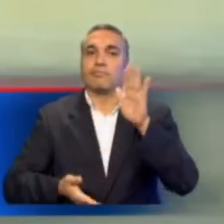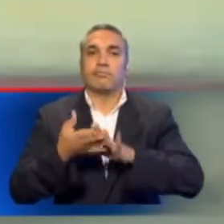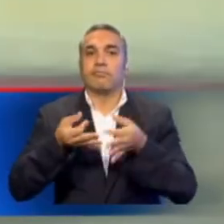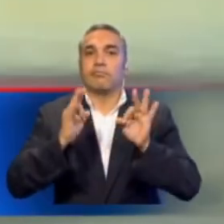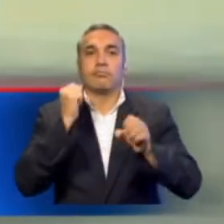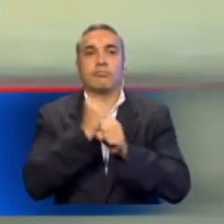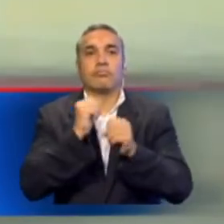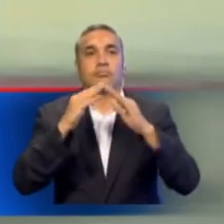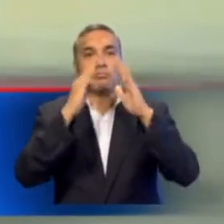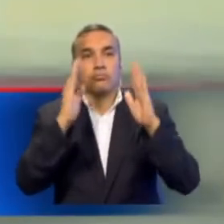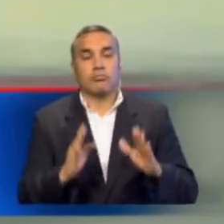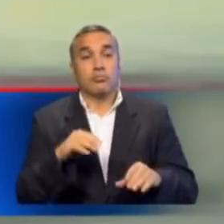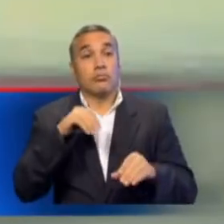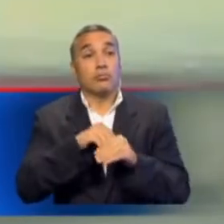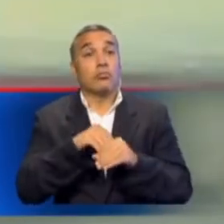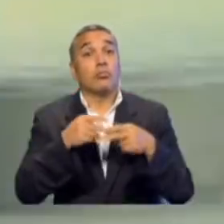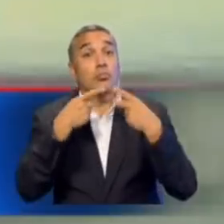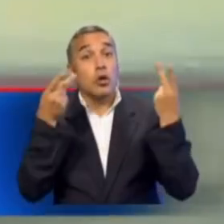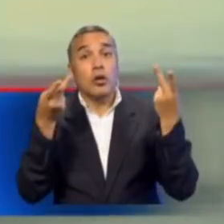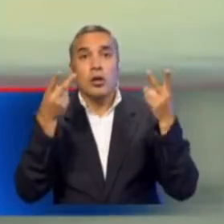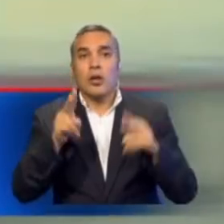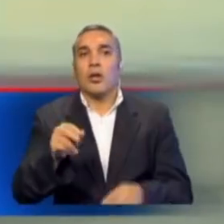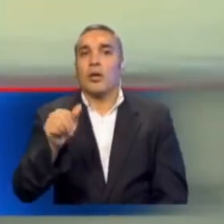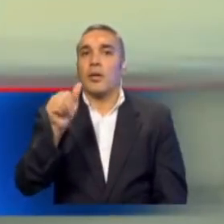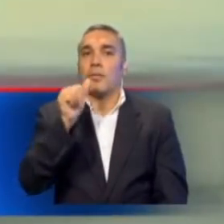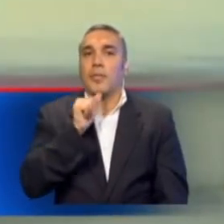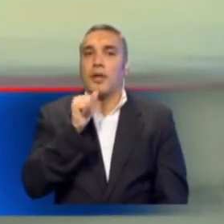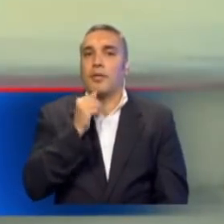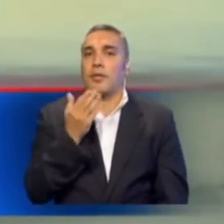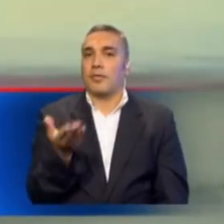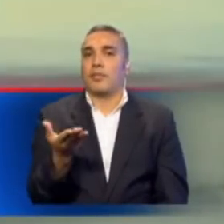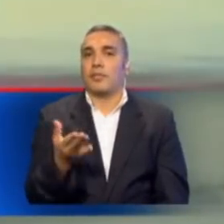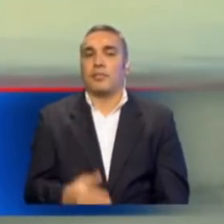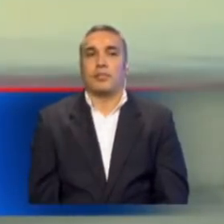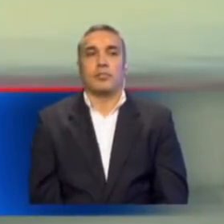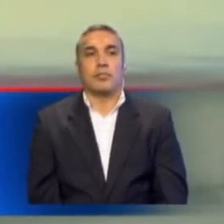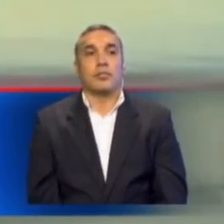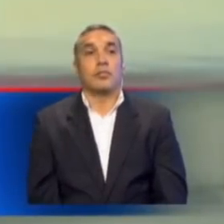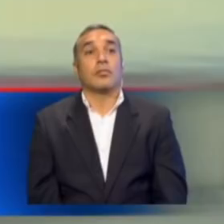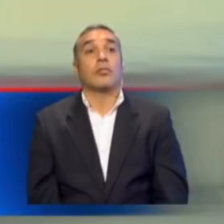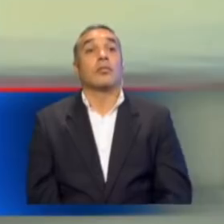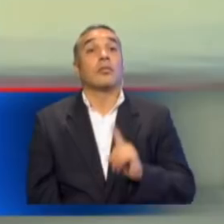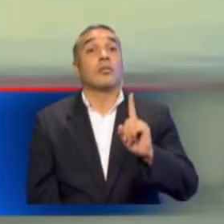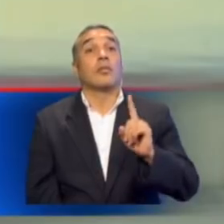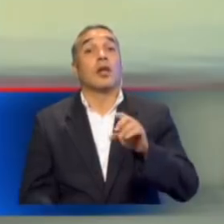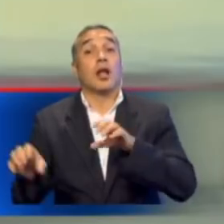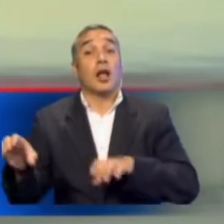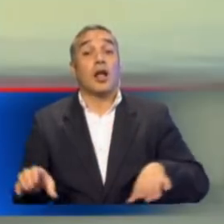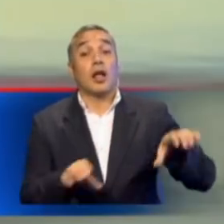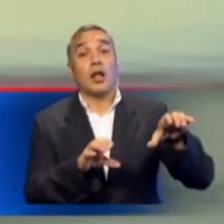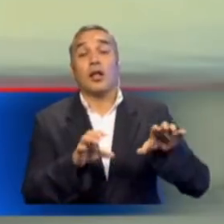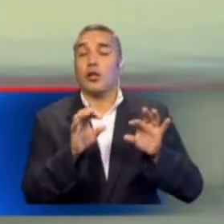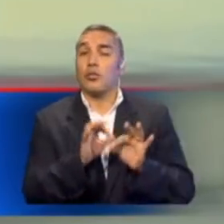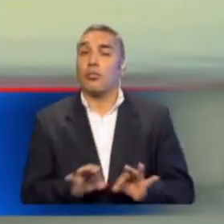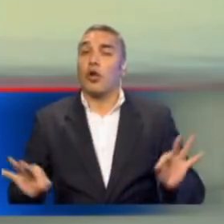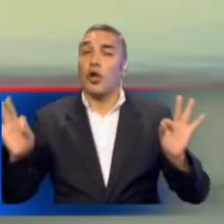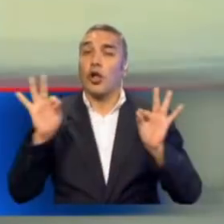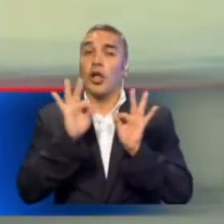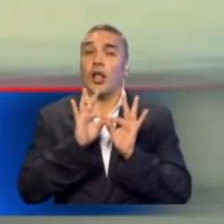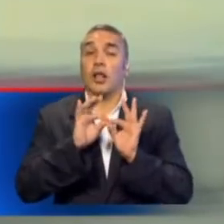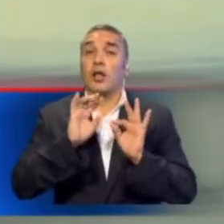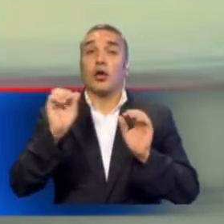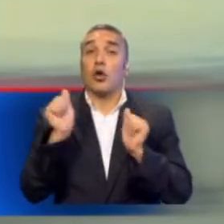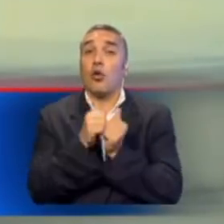de teletrabajo tanto en el sector público como en el sector privado, salvo las actividades que son esenciales y